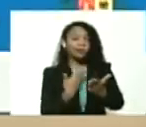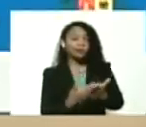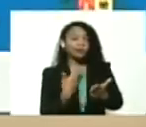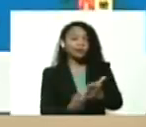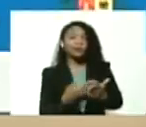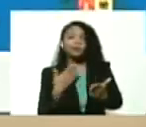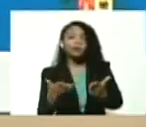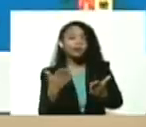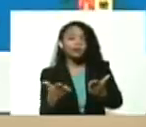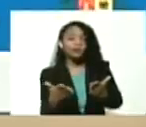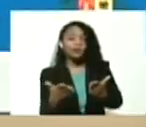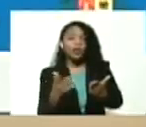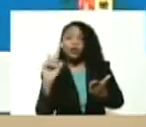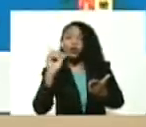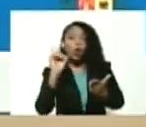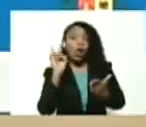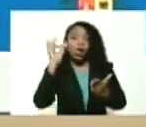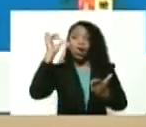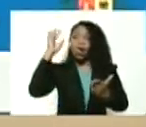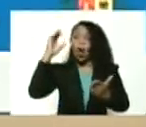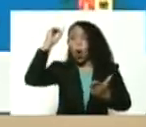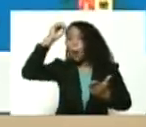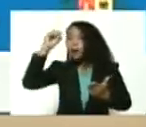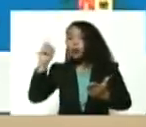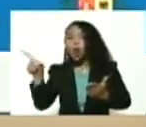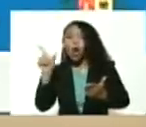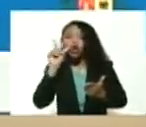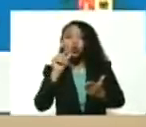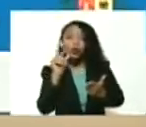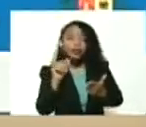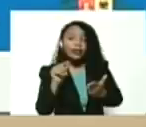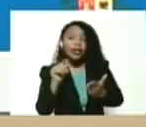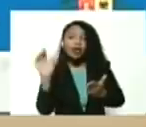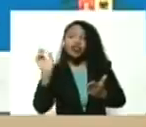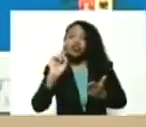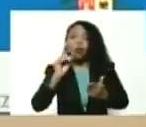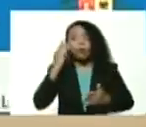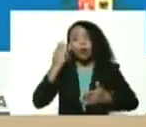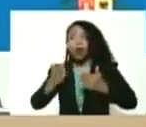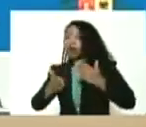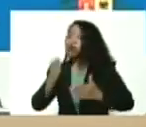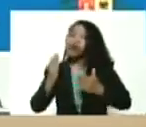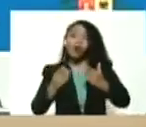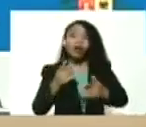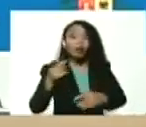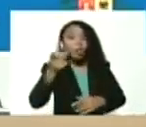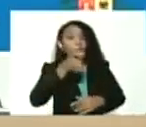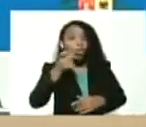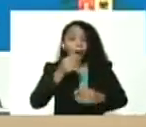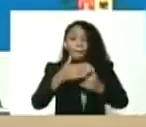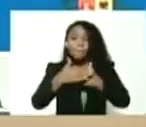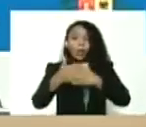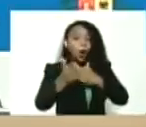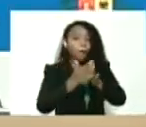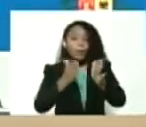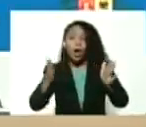Los hechos, no las matrices creadas por el Twitter ni por robots que buscaron